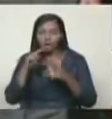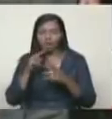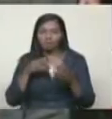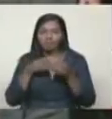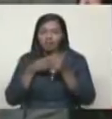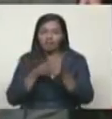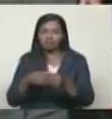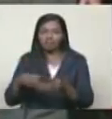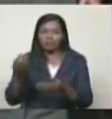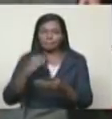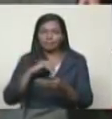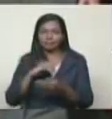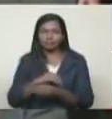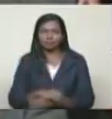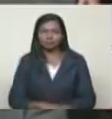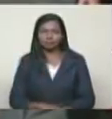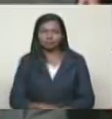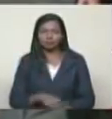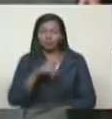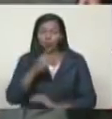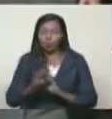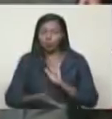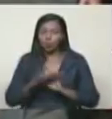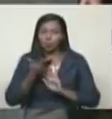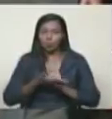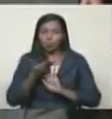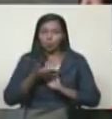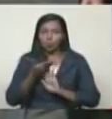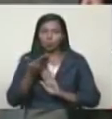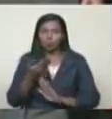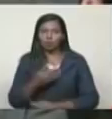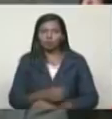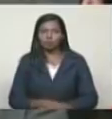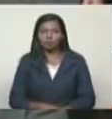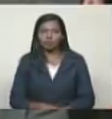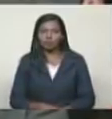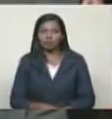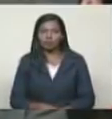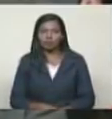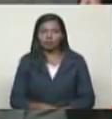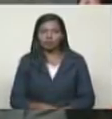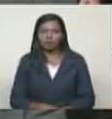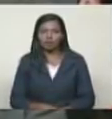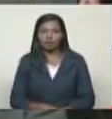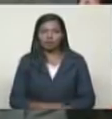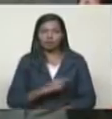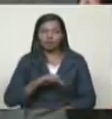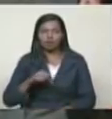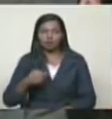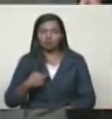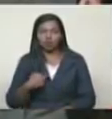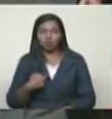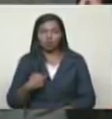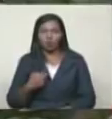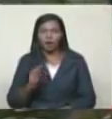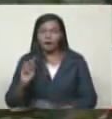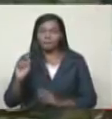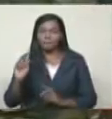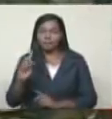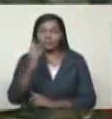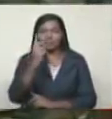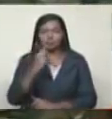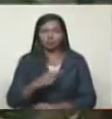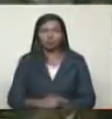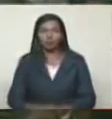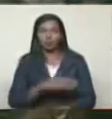lealtad. Muy importante. Yo quiero que ustedes sepan, si los ratifico,